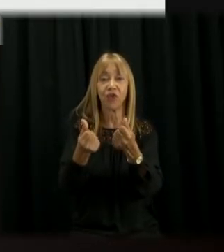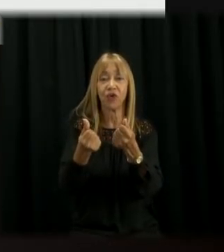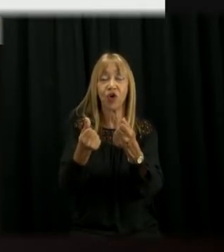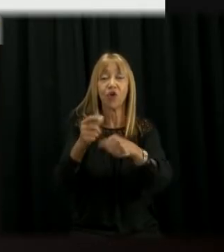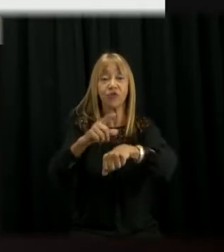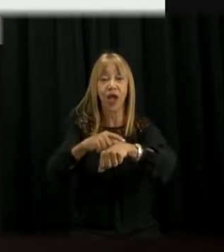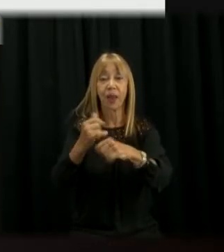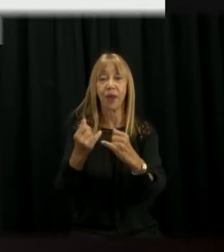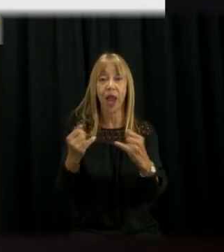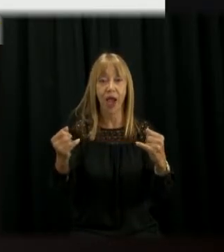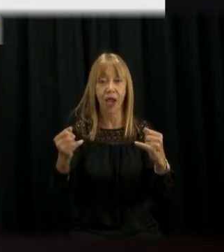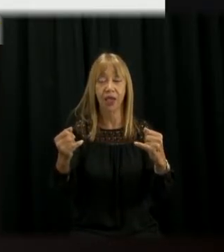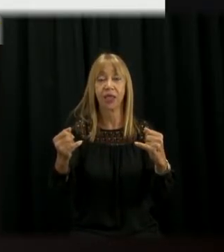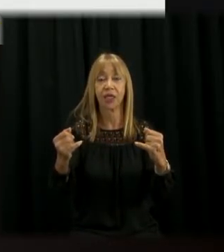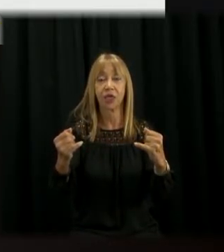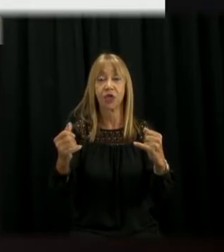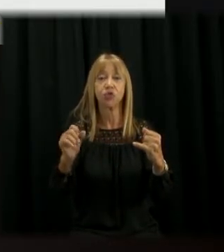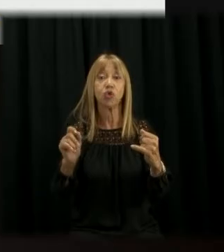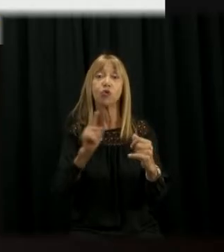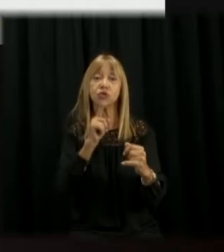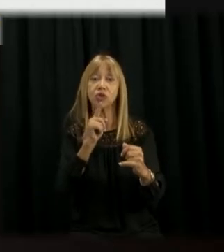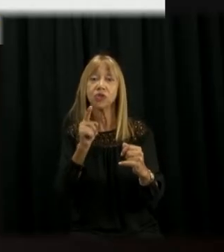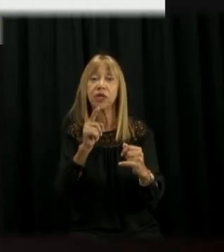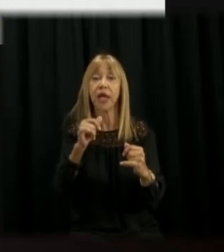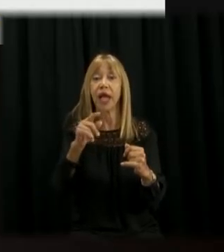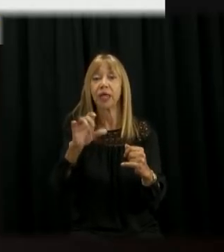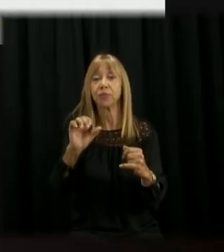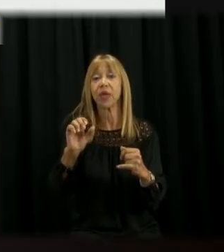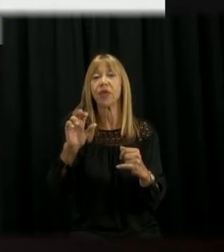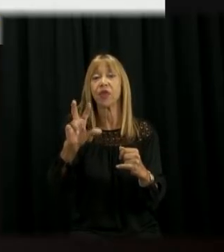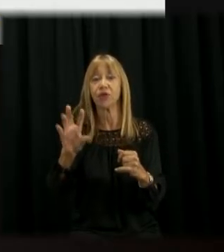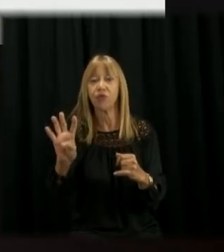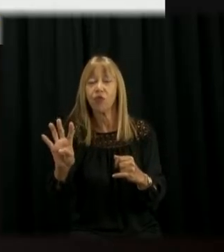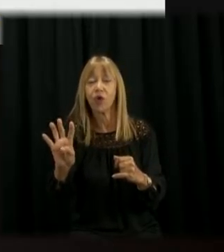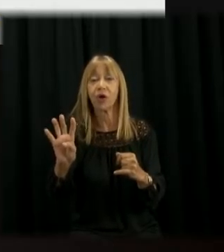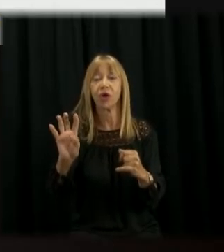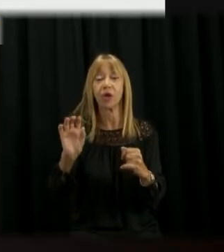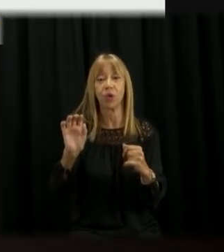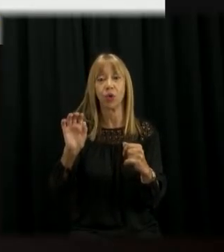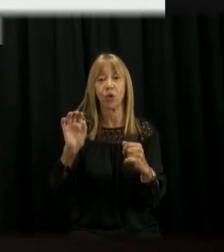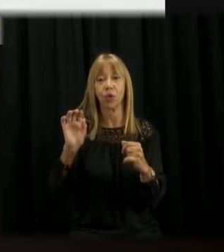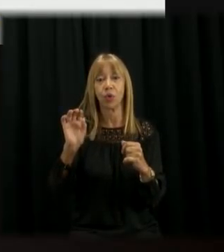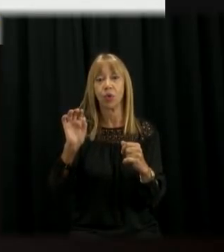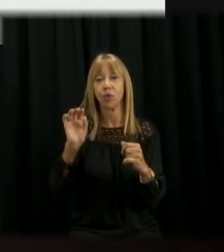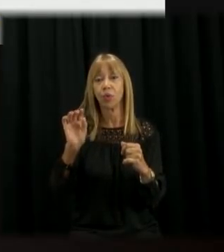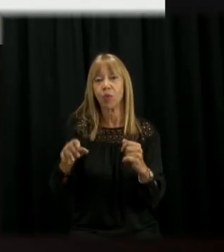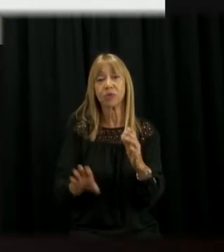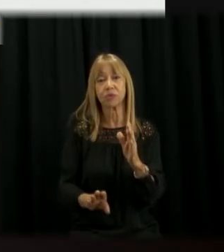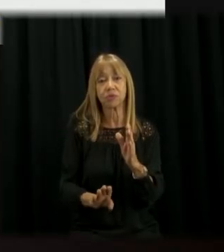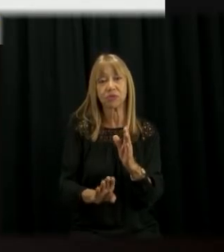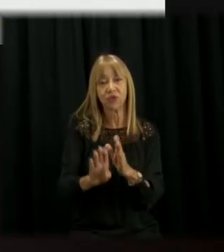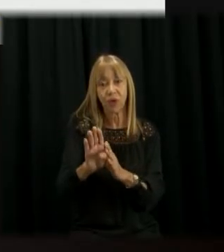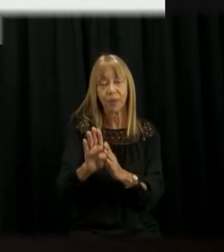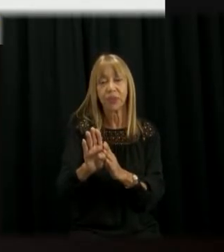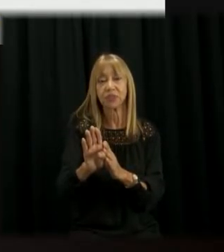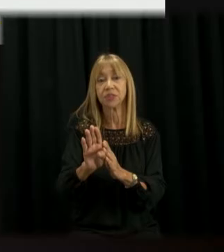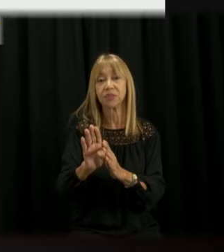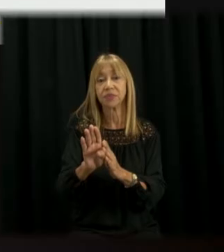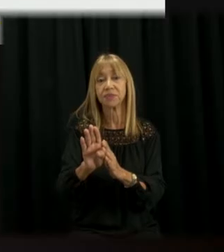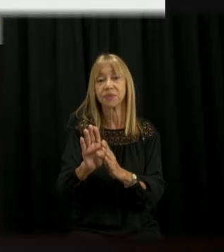en la entrega, en una línea de tiempo de entrega. Así que GASP 34 fue un